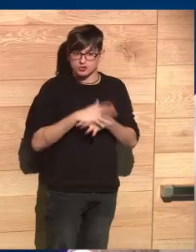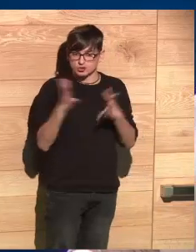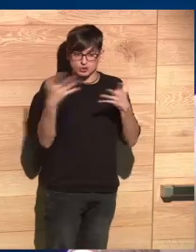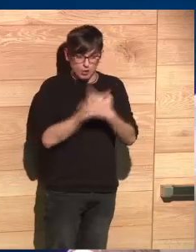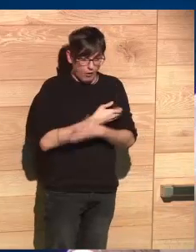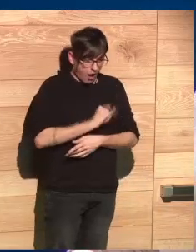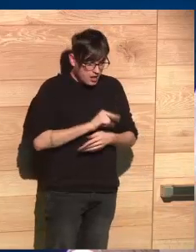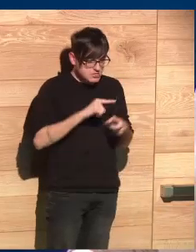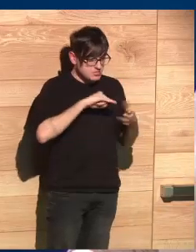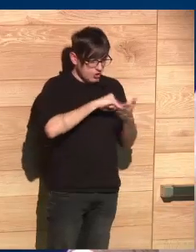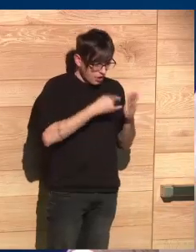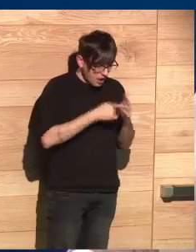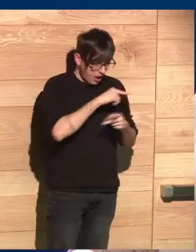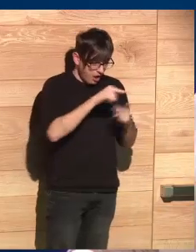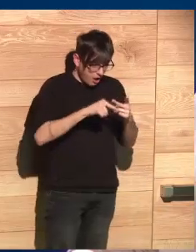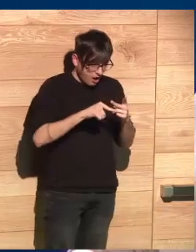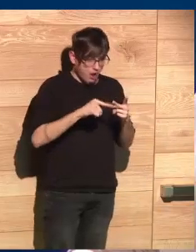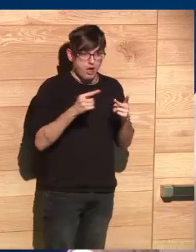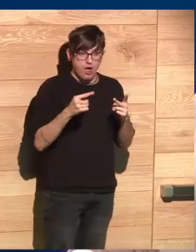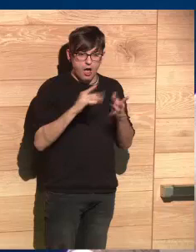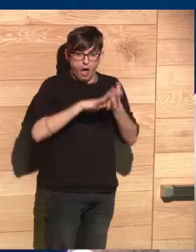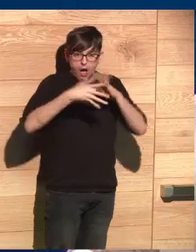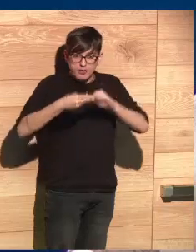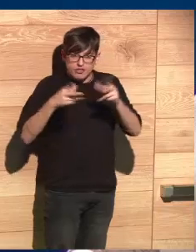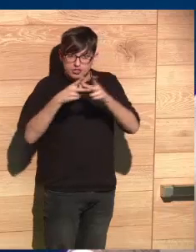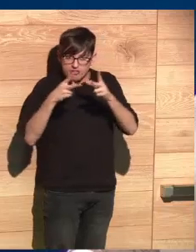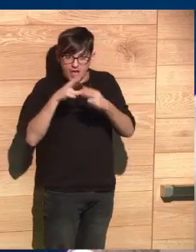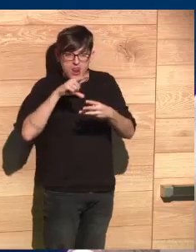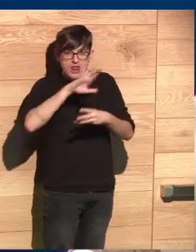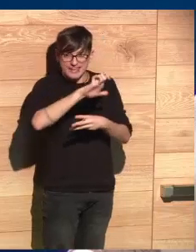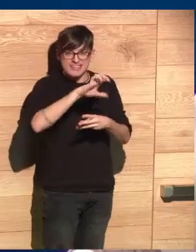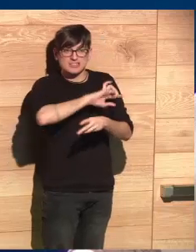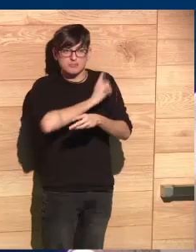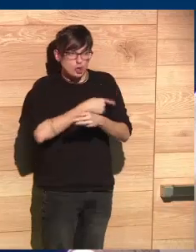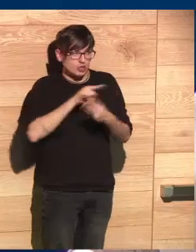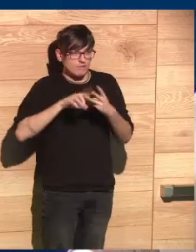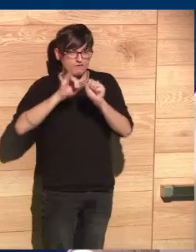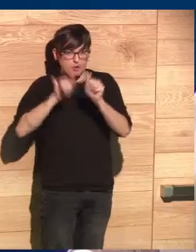¿no? Tienes la tecnología, tienes la aplicación social, el eSports, y tienes el modo de desarrollo.